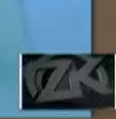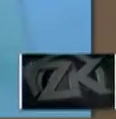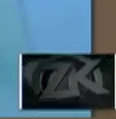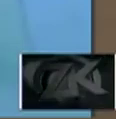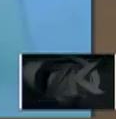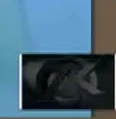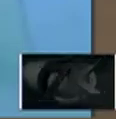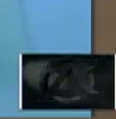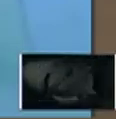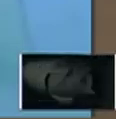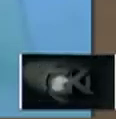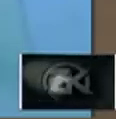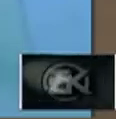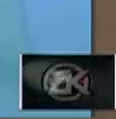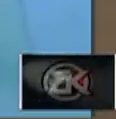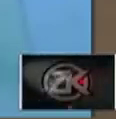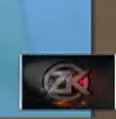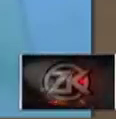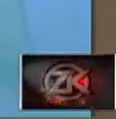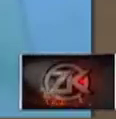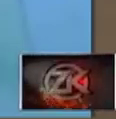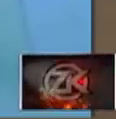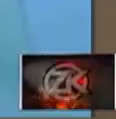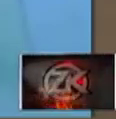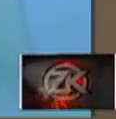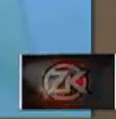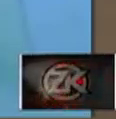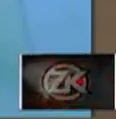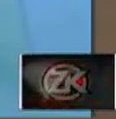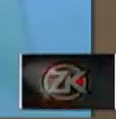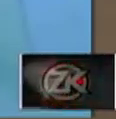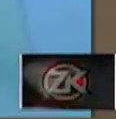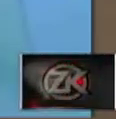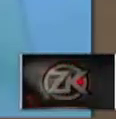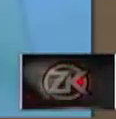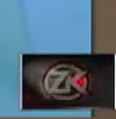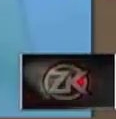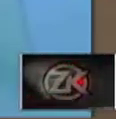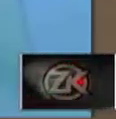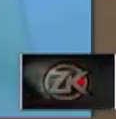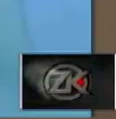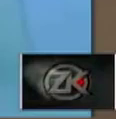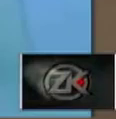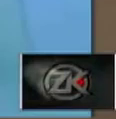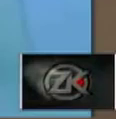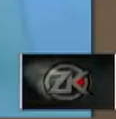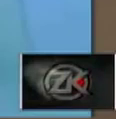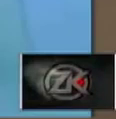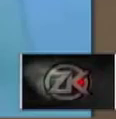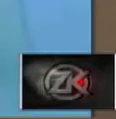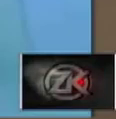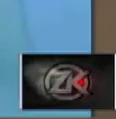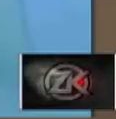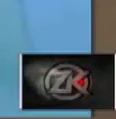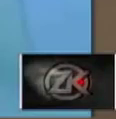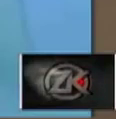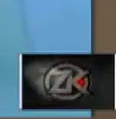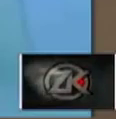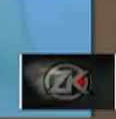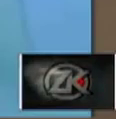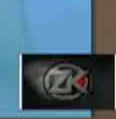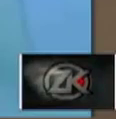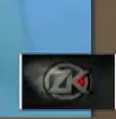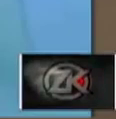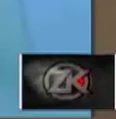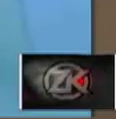aeropuerto, chico. Pecadito. ¿Hasta cuándo tú le vas a estar cayendo en puta? Vamos a empezar. Tenía una guardadita por ahí. Vamos a empezar a caernos a mentir un viernes a esta hora,